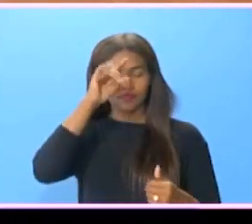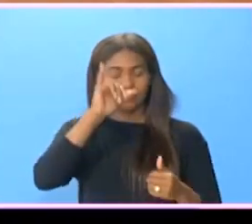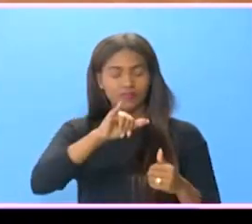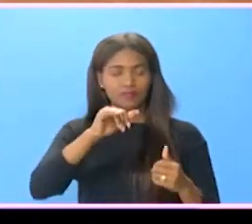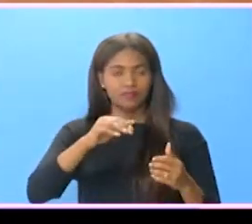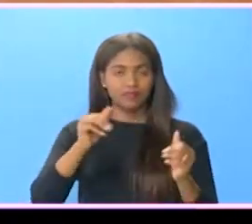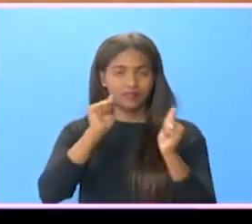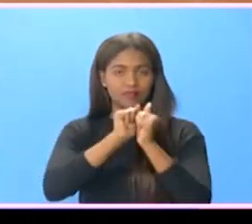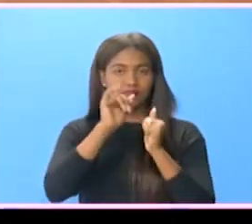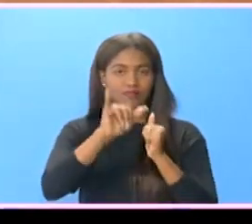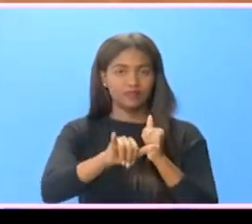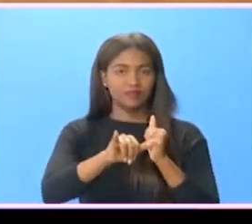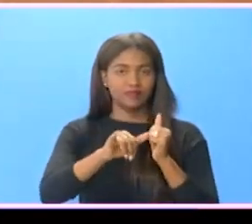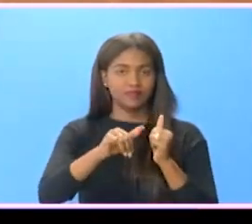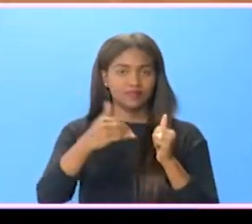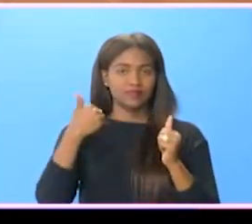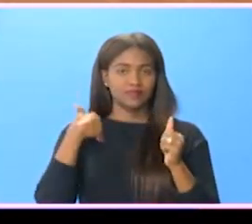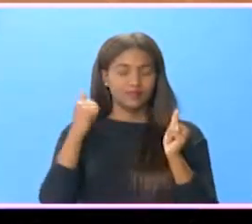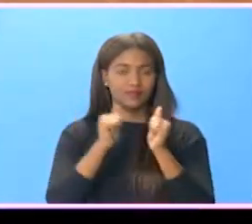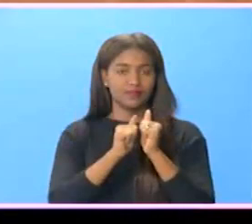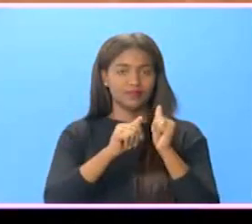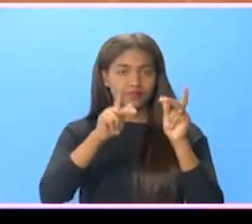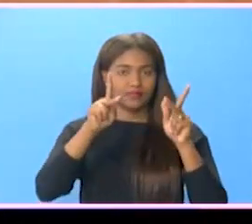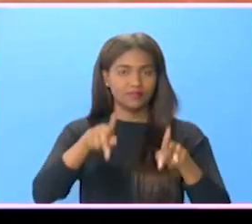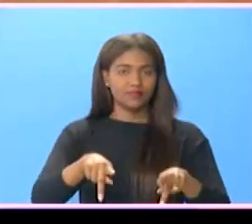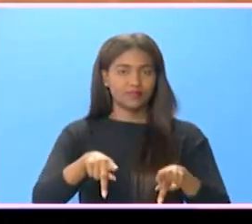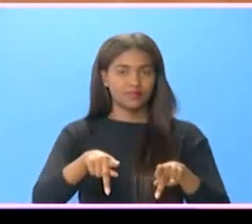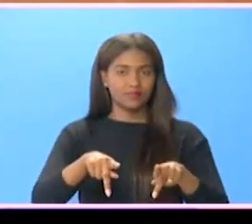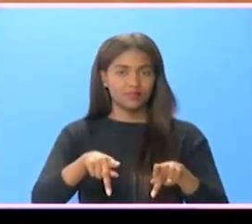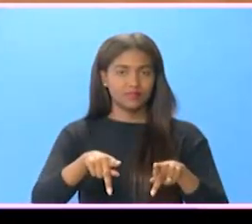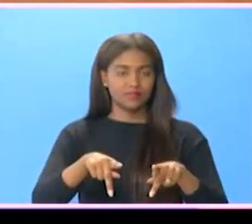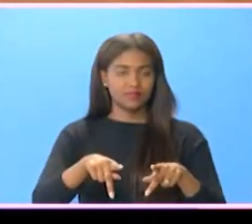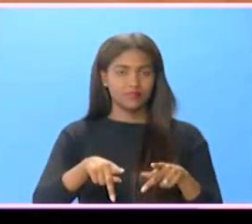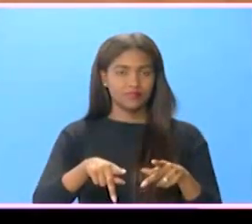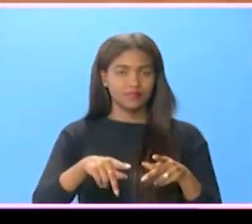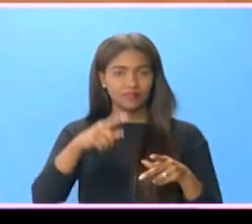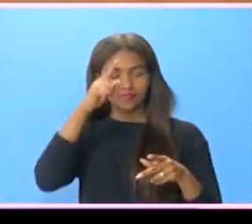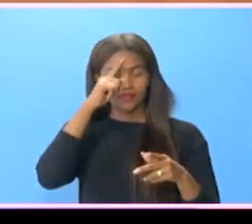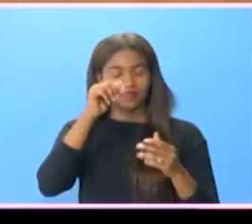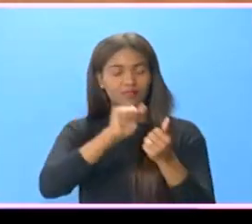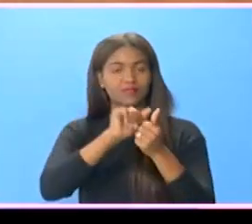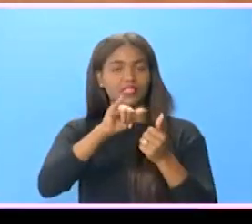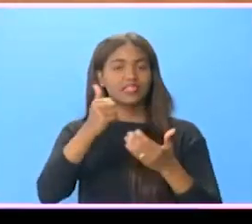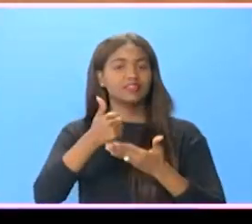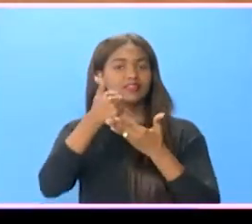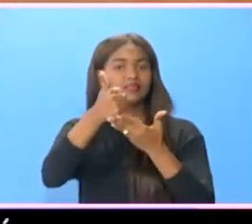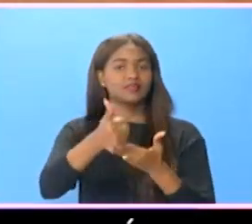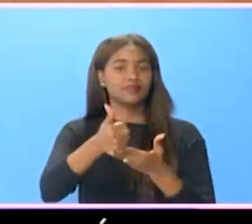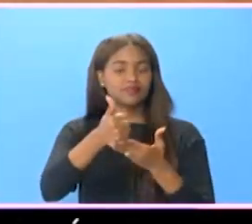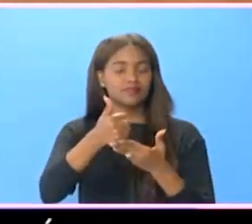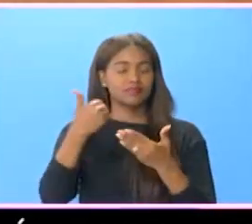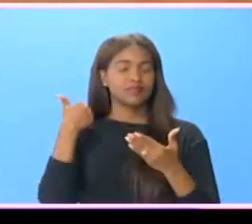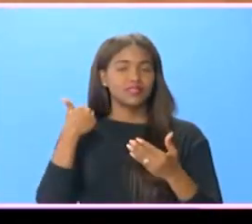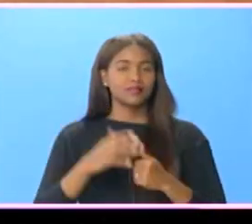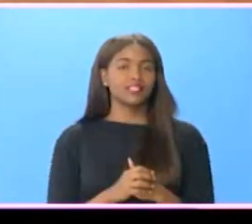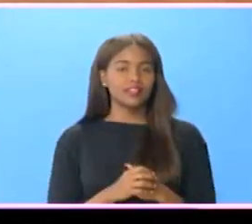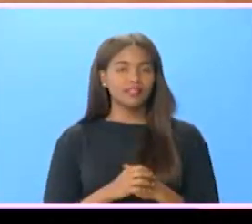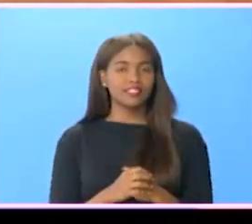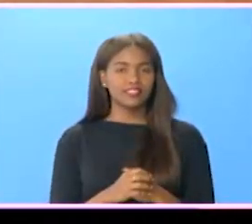tras percatarse de la presencia de los agentes, la emprendió a tiros con un fusil, logrando escapar de la